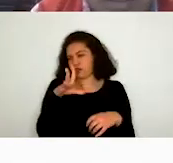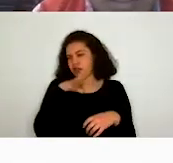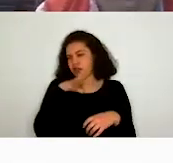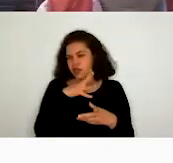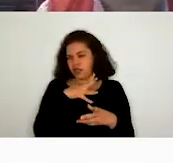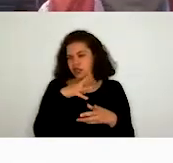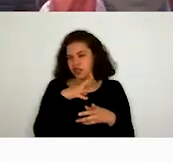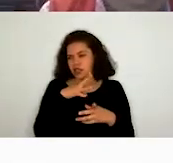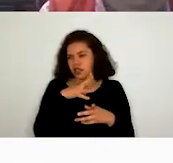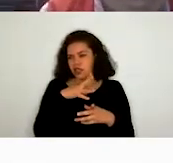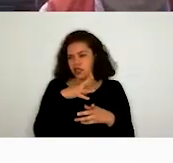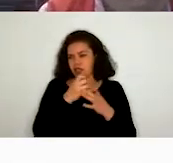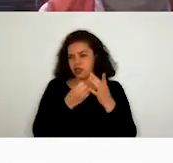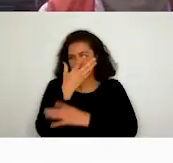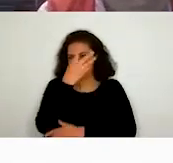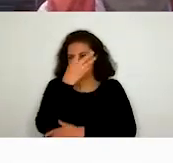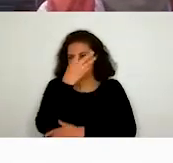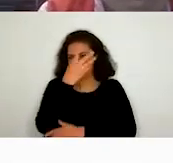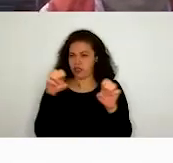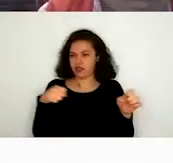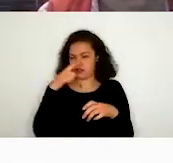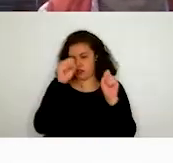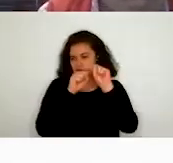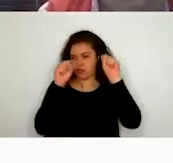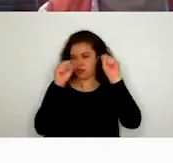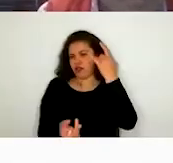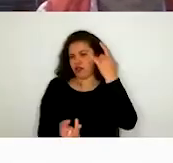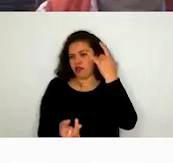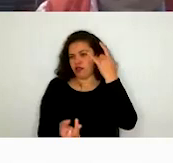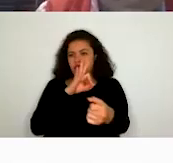evacuación, prevención de equipos y sistemas contra incendio, entre otros.